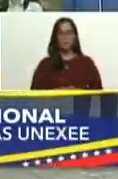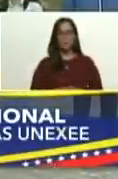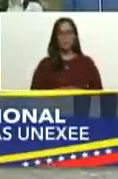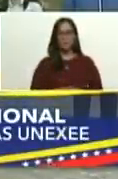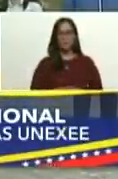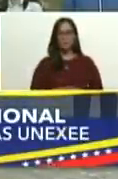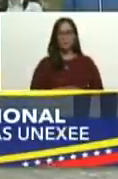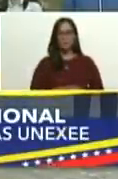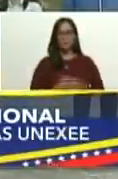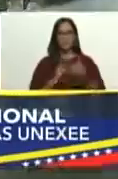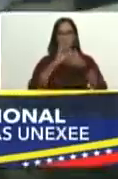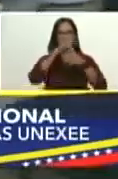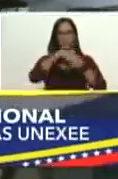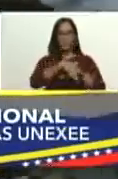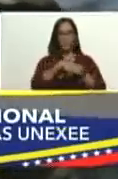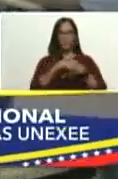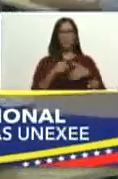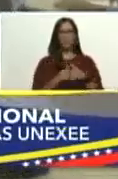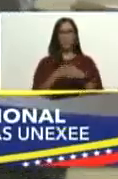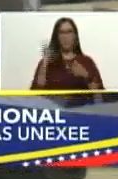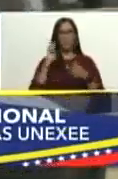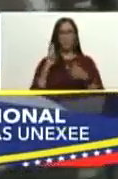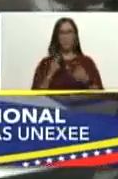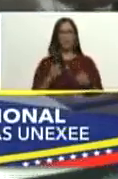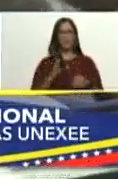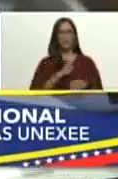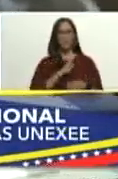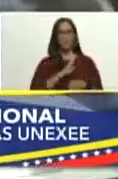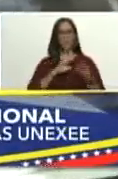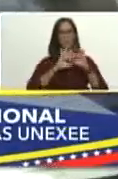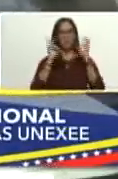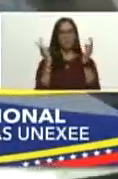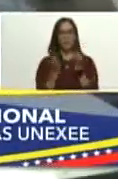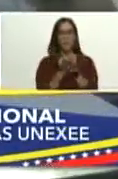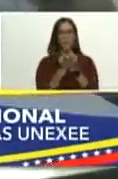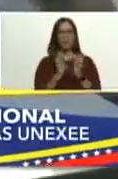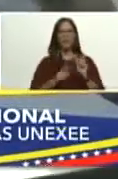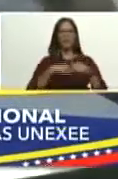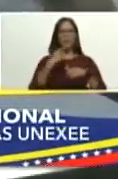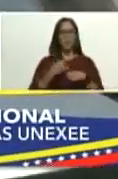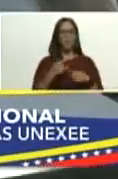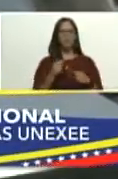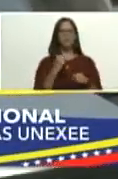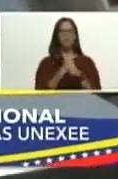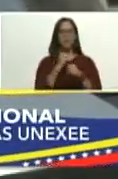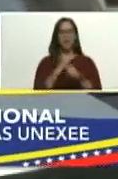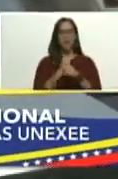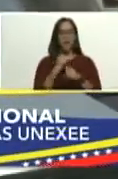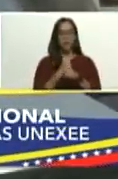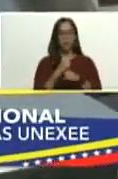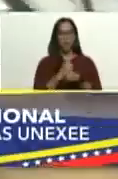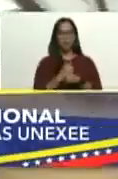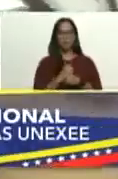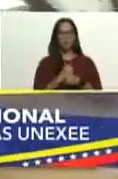juventud venezolana de formar parte de esta gran familia, y el resto son trabajadores